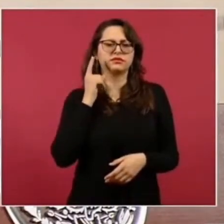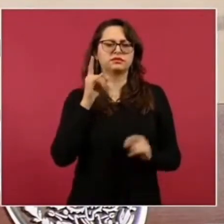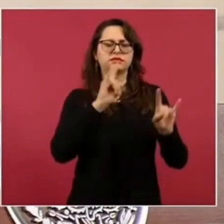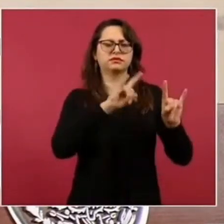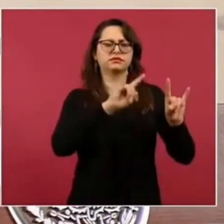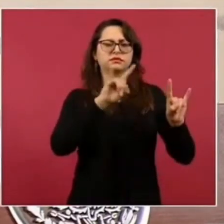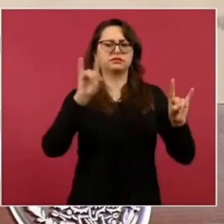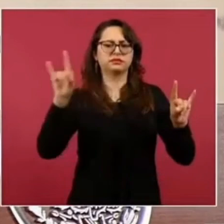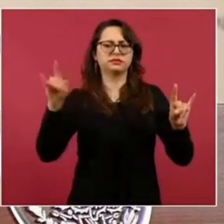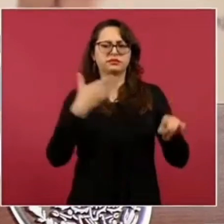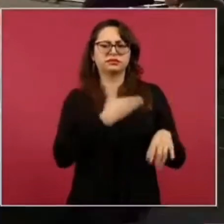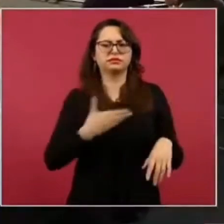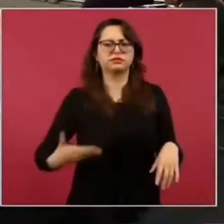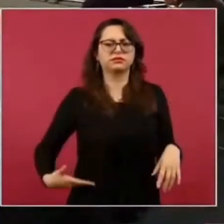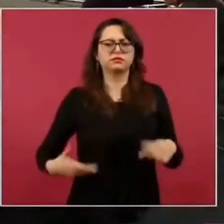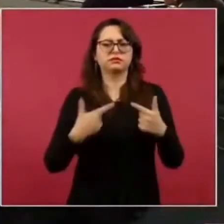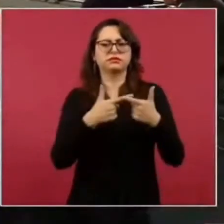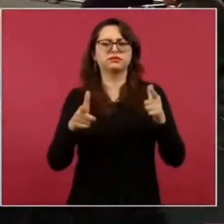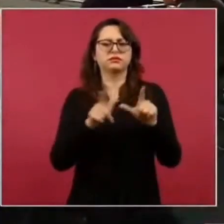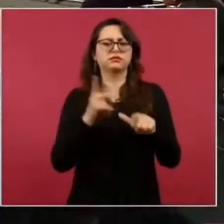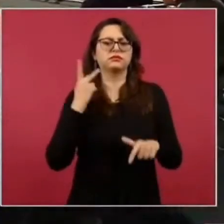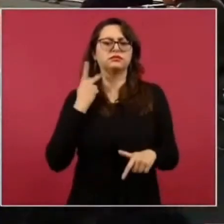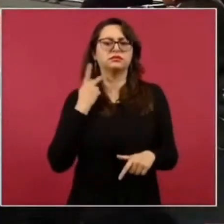PAN y otros